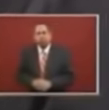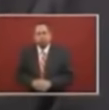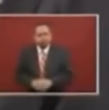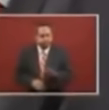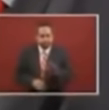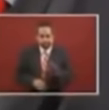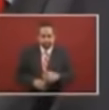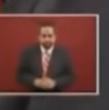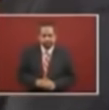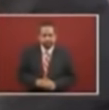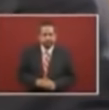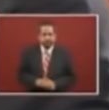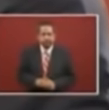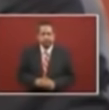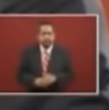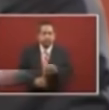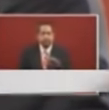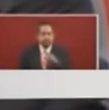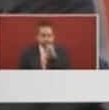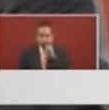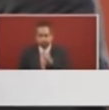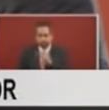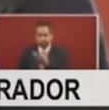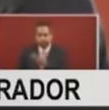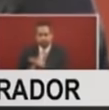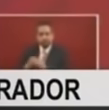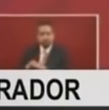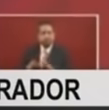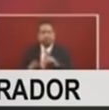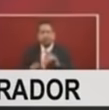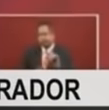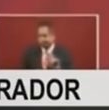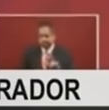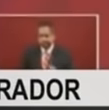Puede permitir que